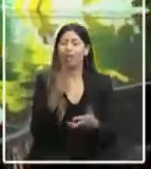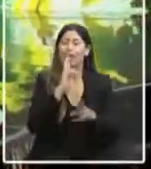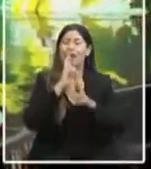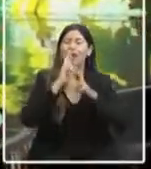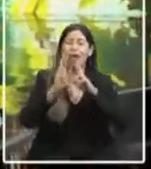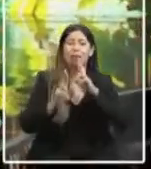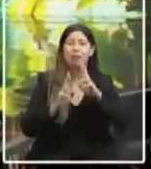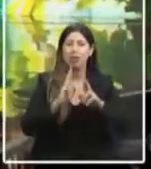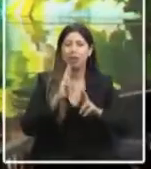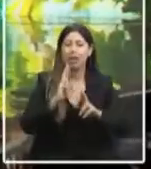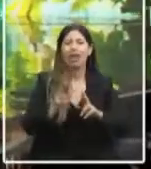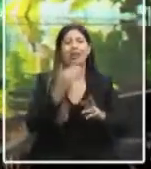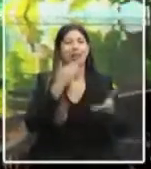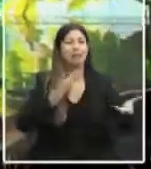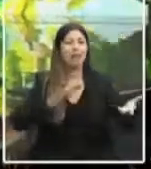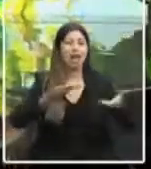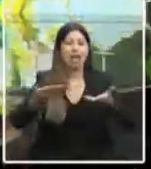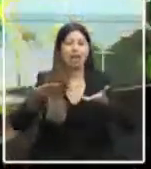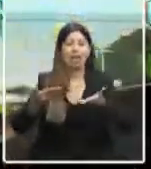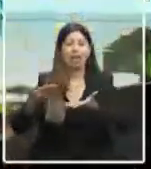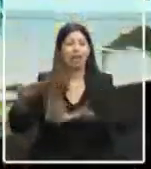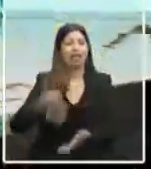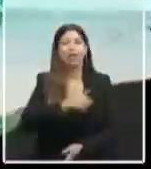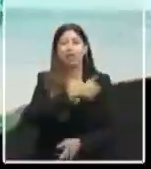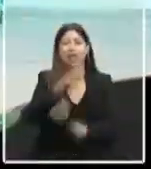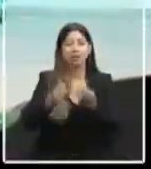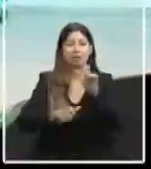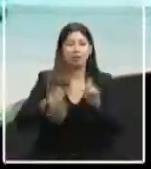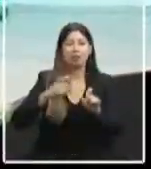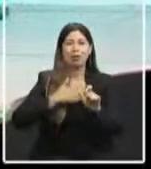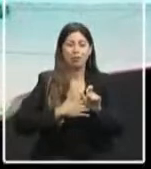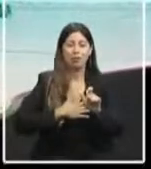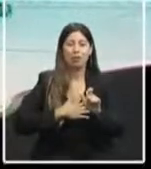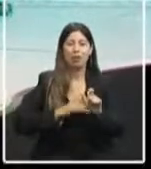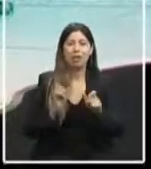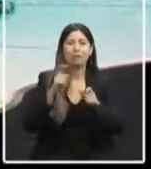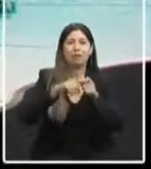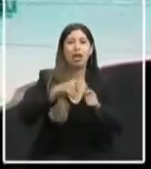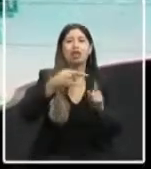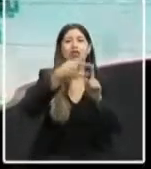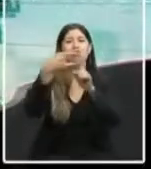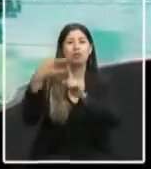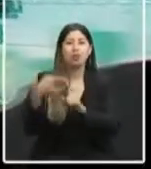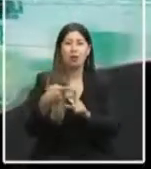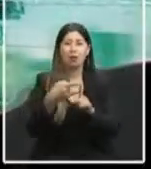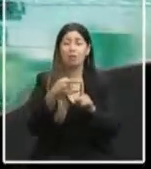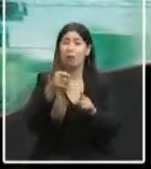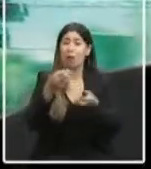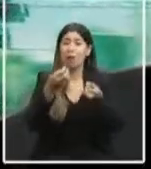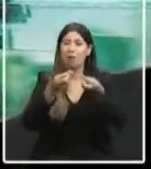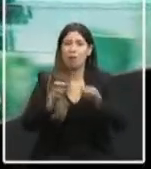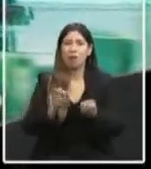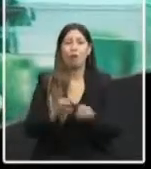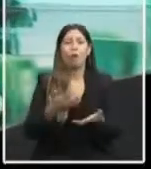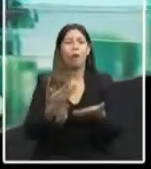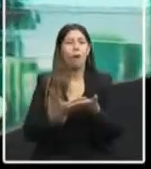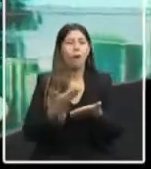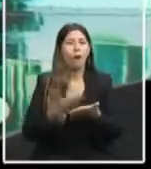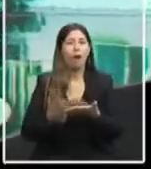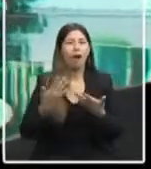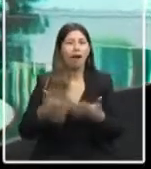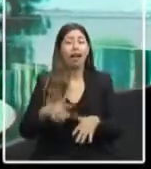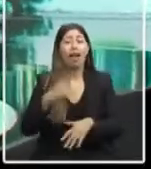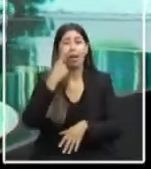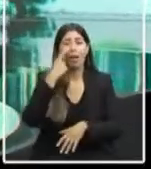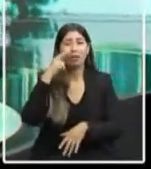respondiendo e interactuar con todas las personas que quieren participar en ese Zoom. Una oportunidad imperdible para conocer